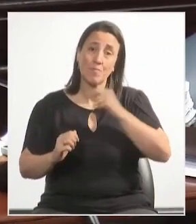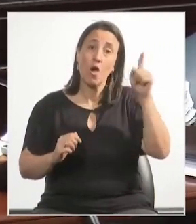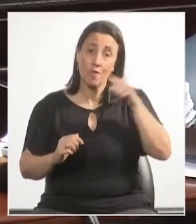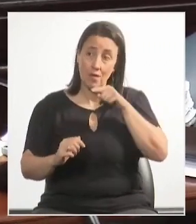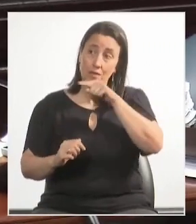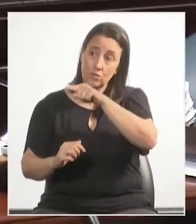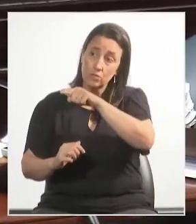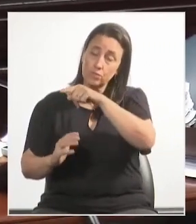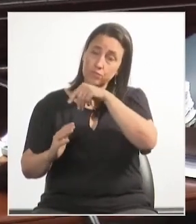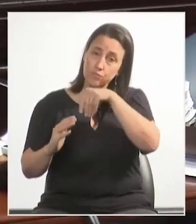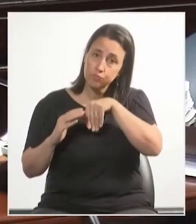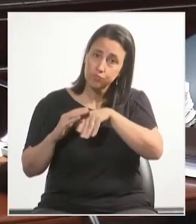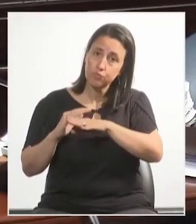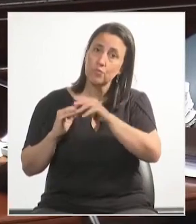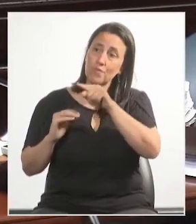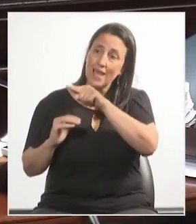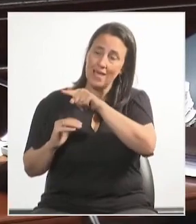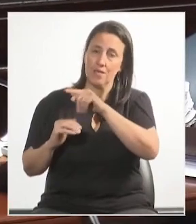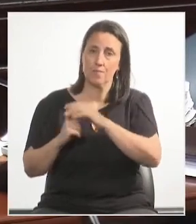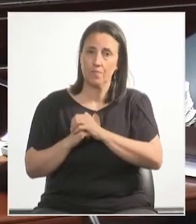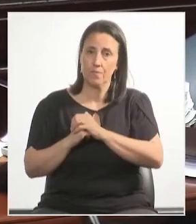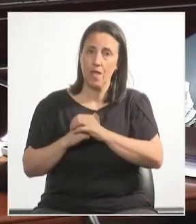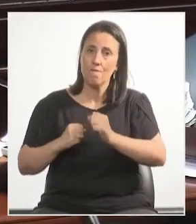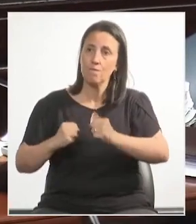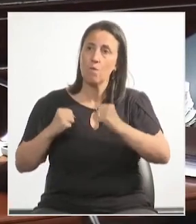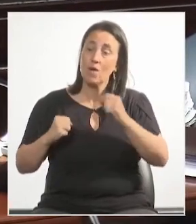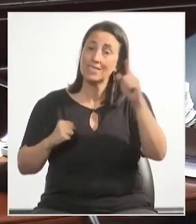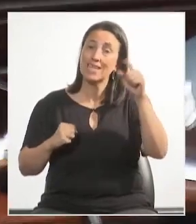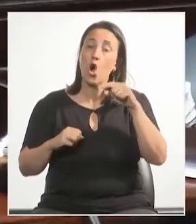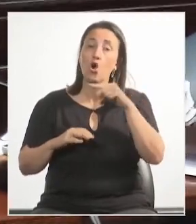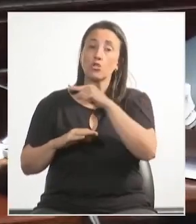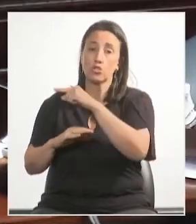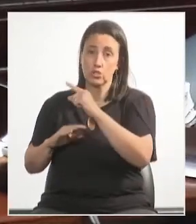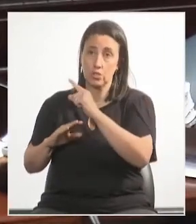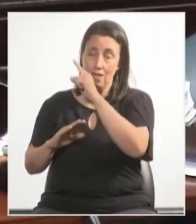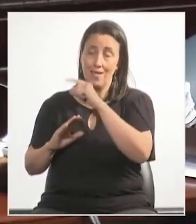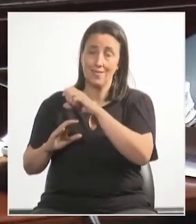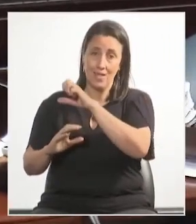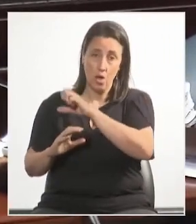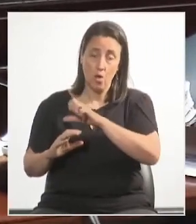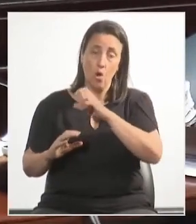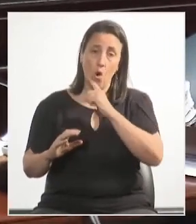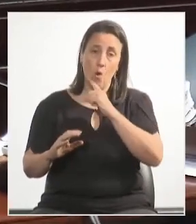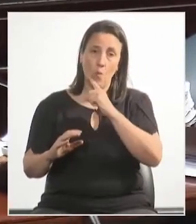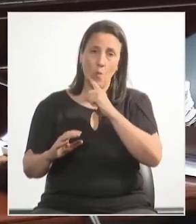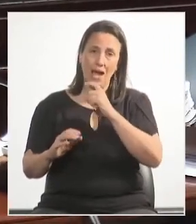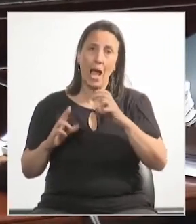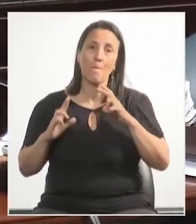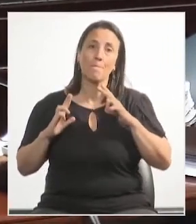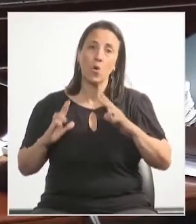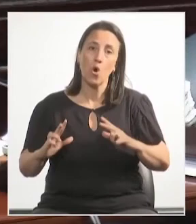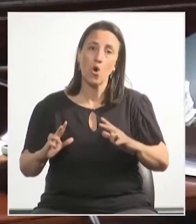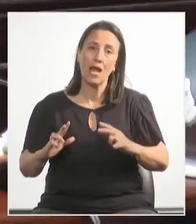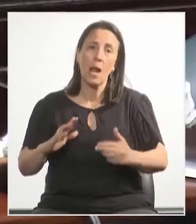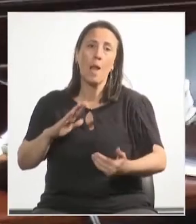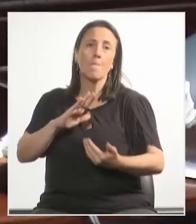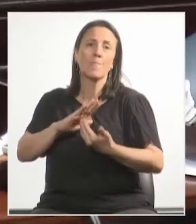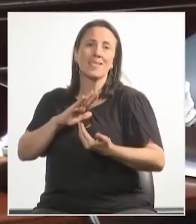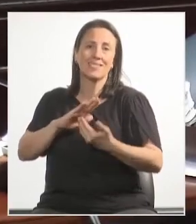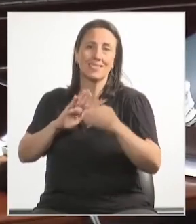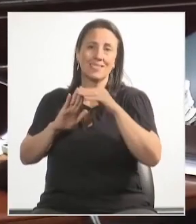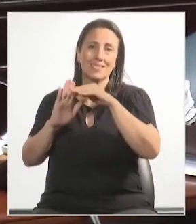precisamente de su seno, imponiendo en Occidente los principios morales que creyentes